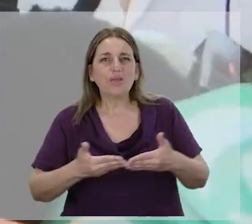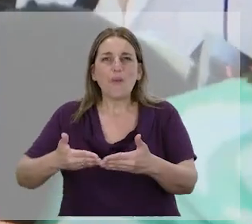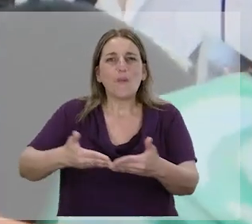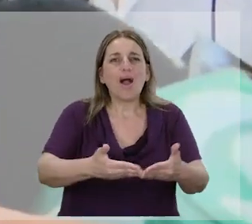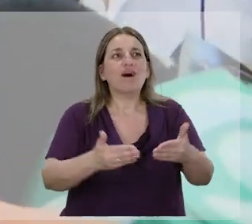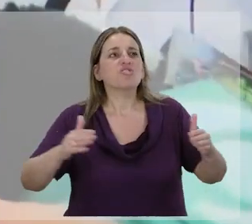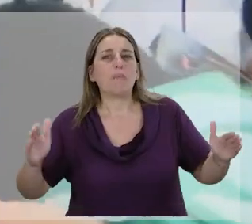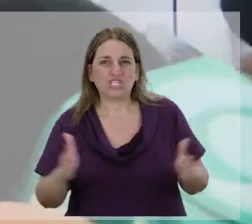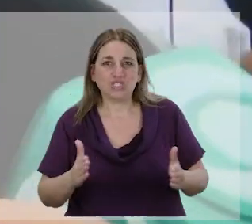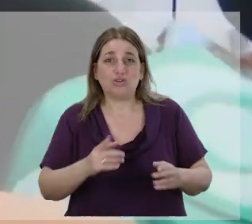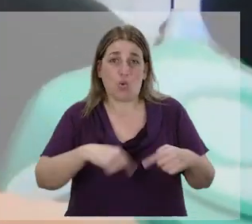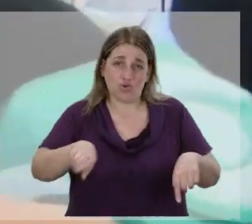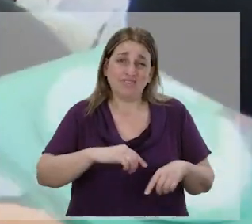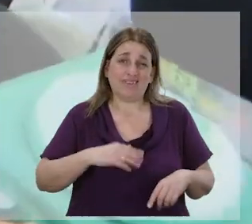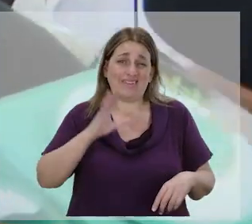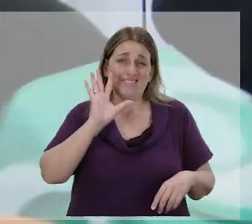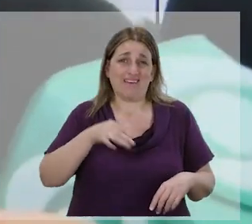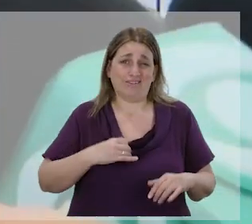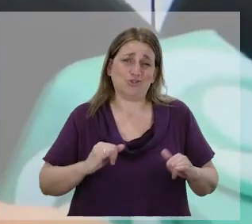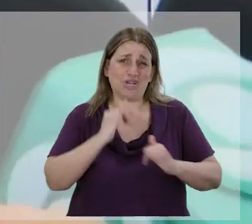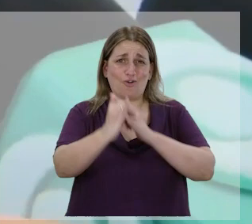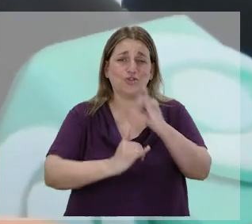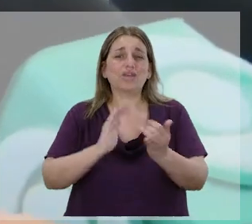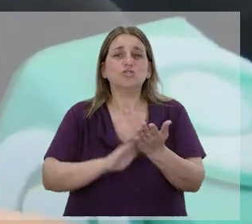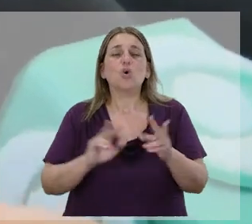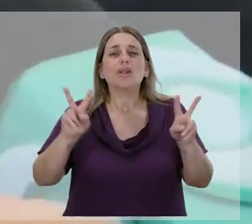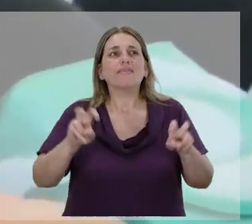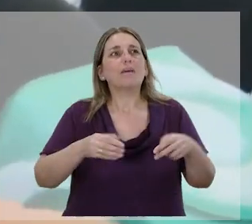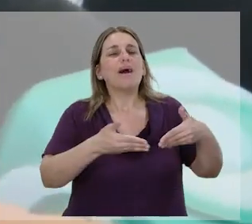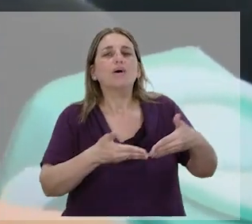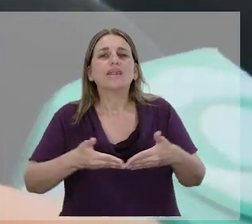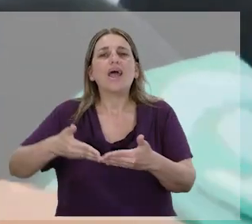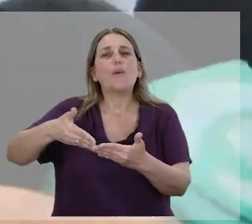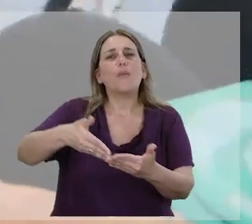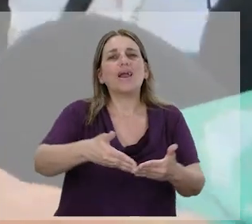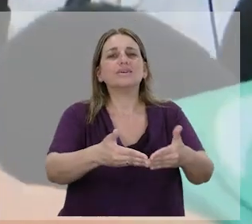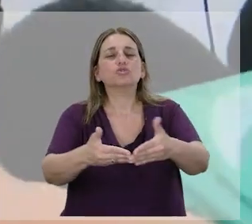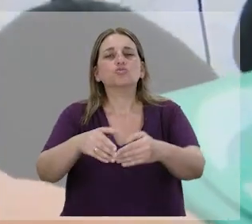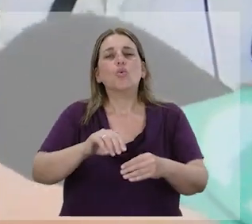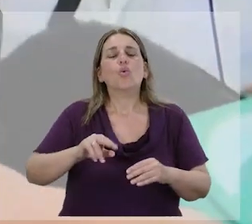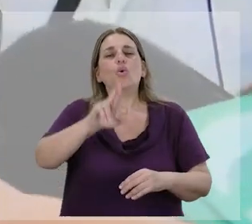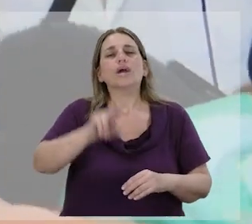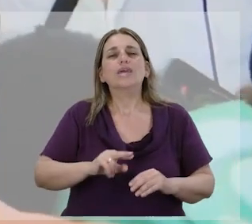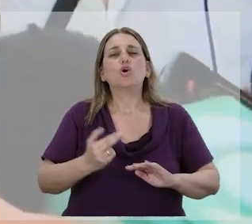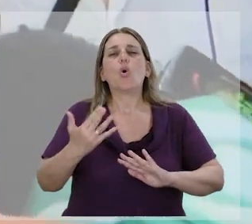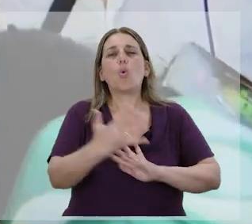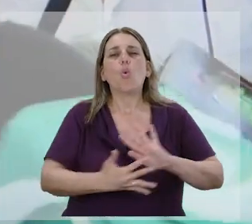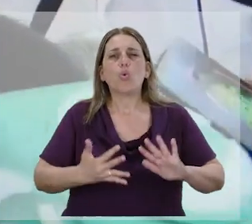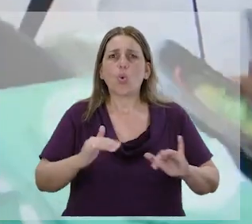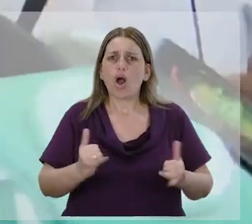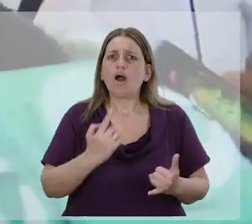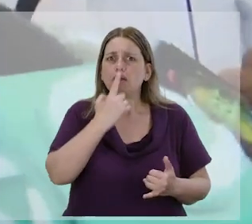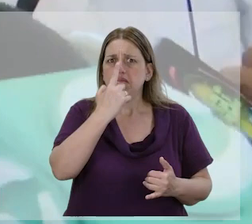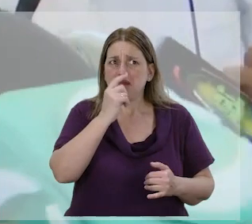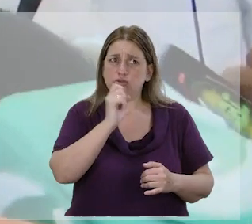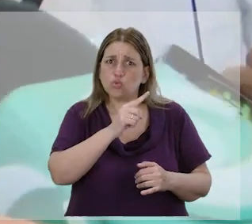las barcazas. Ustedes me han escuchado hablar más de una vez con respecto al tema de la navegación del río Uruguay. Hay